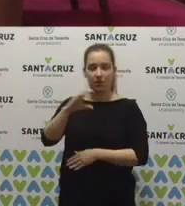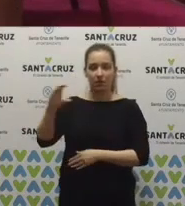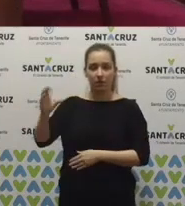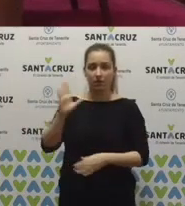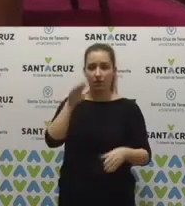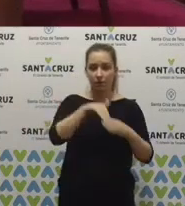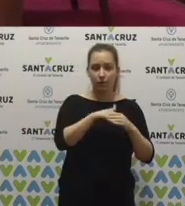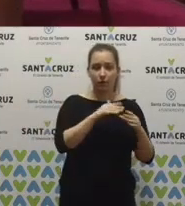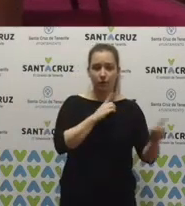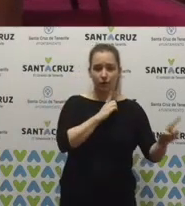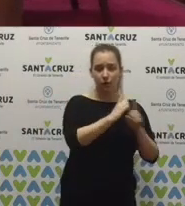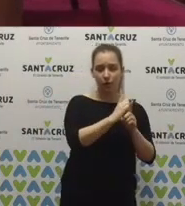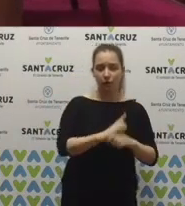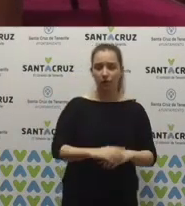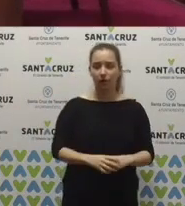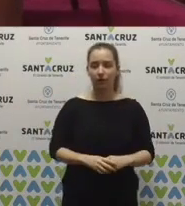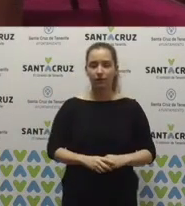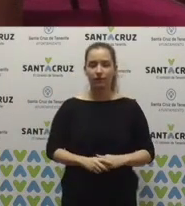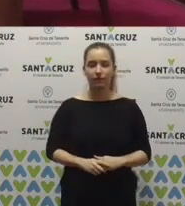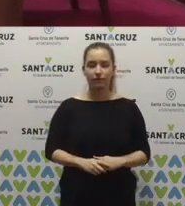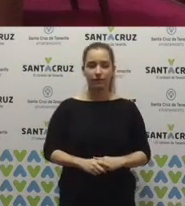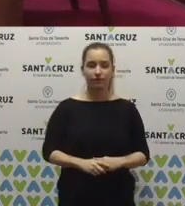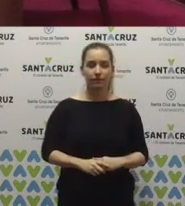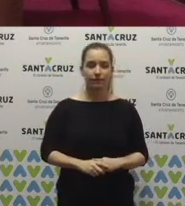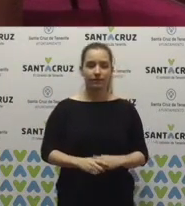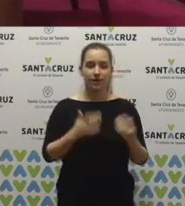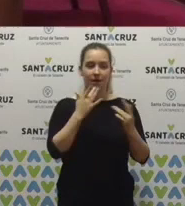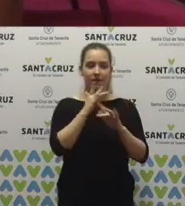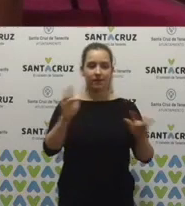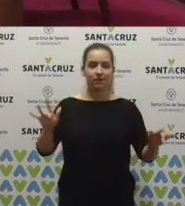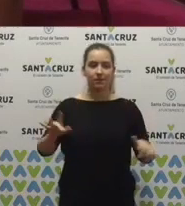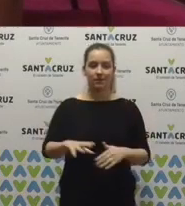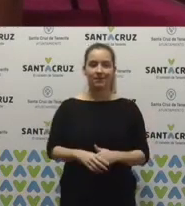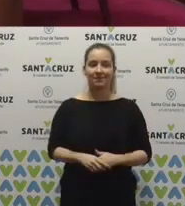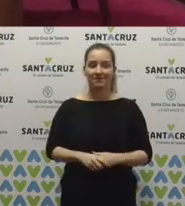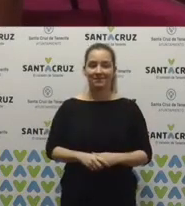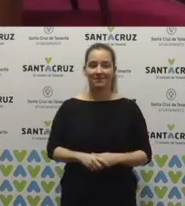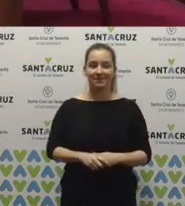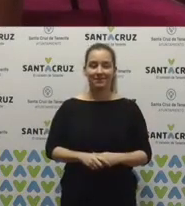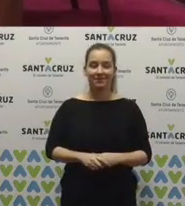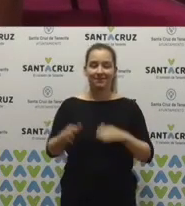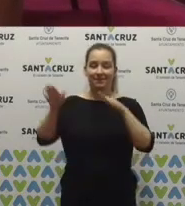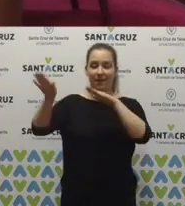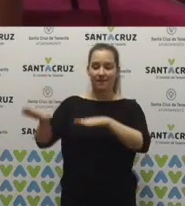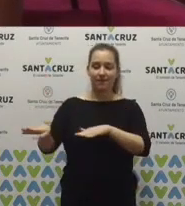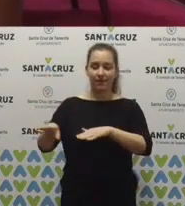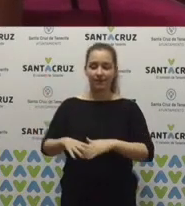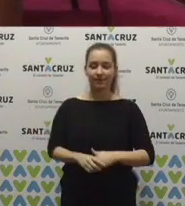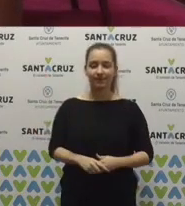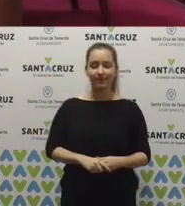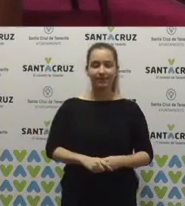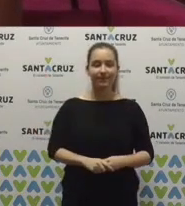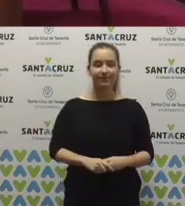en contra las tensiones votos a favor